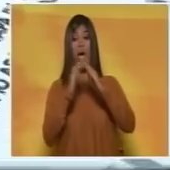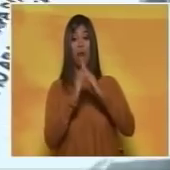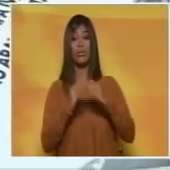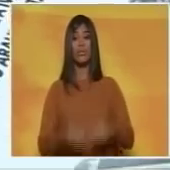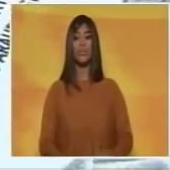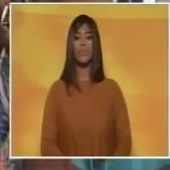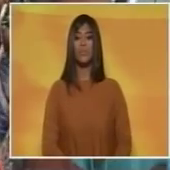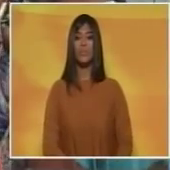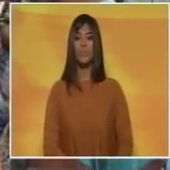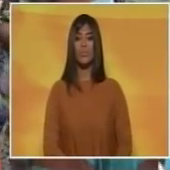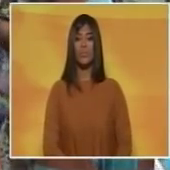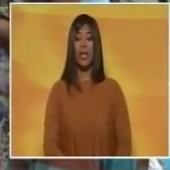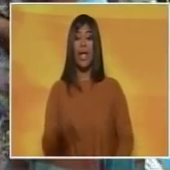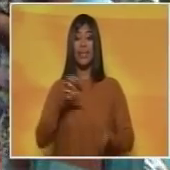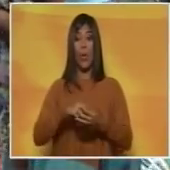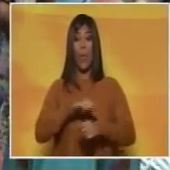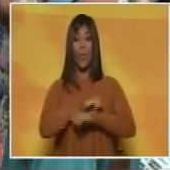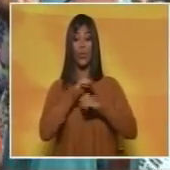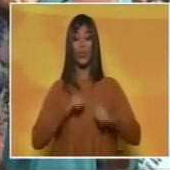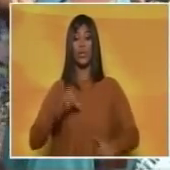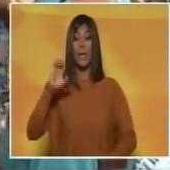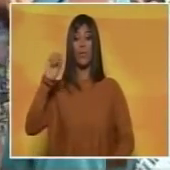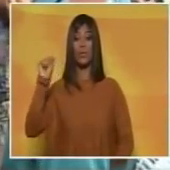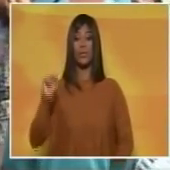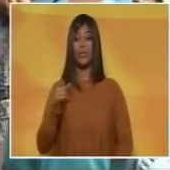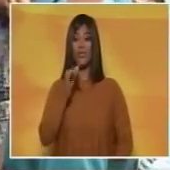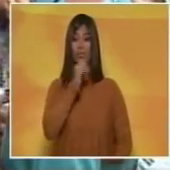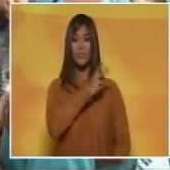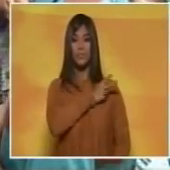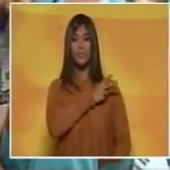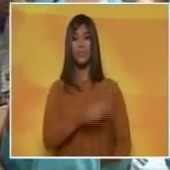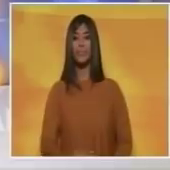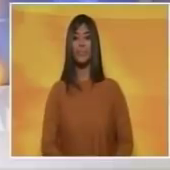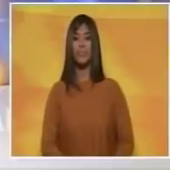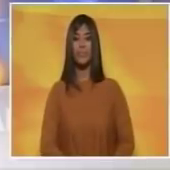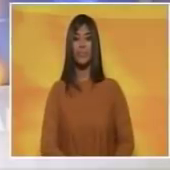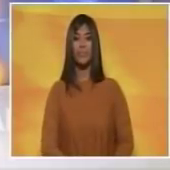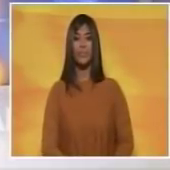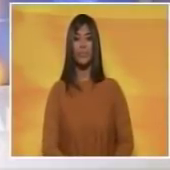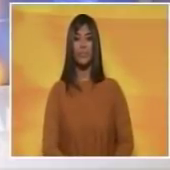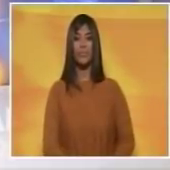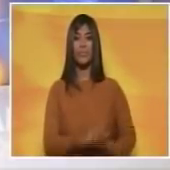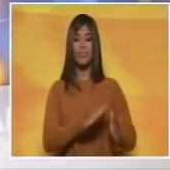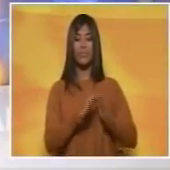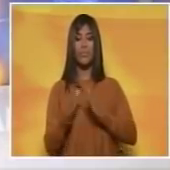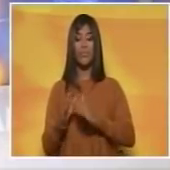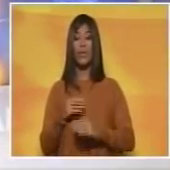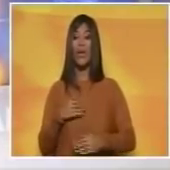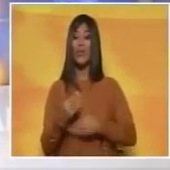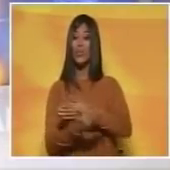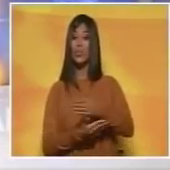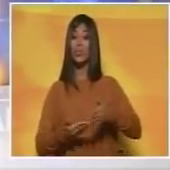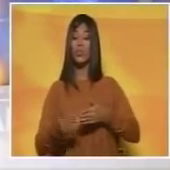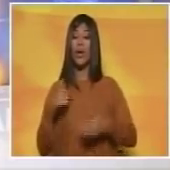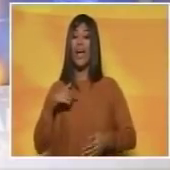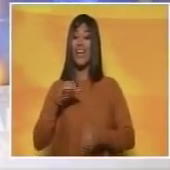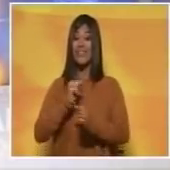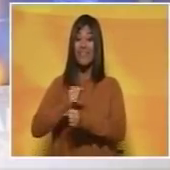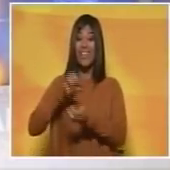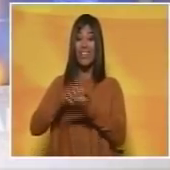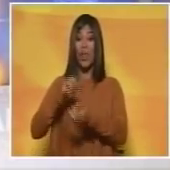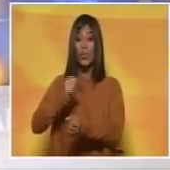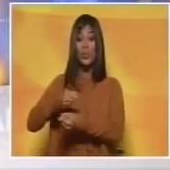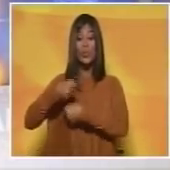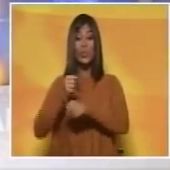sus inmuebles. Desde el Estado portugués, Emmanuel Sereno, Noticiero Venevisión. La Cámara de Comercio del Estado del Tamacuro calificó como